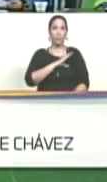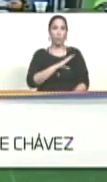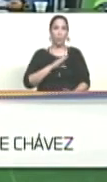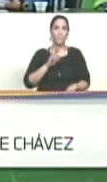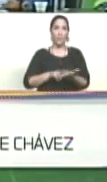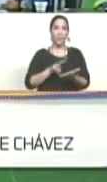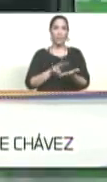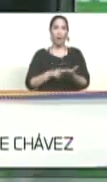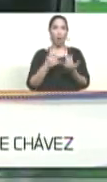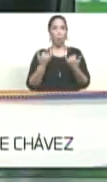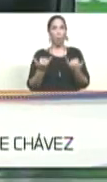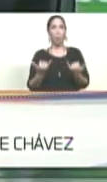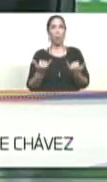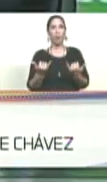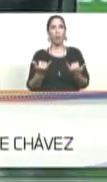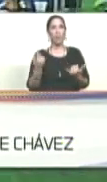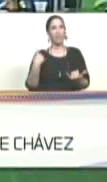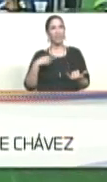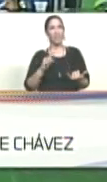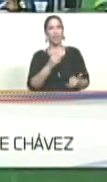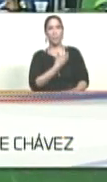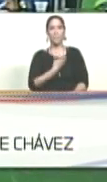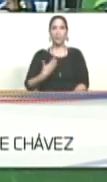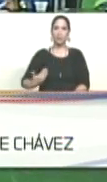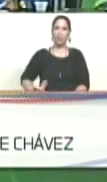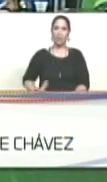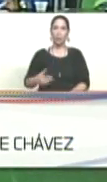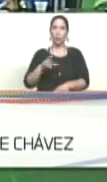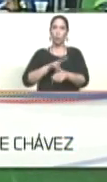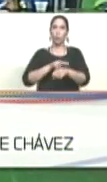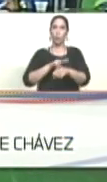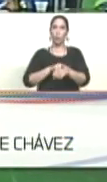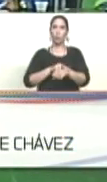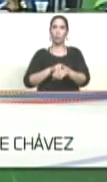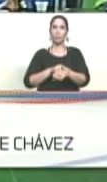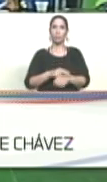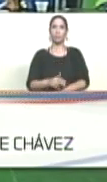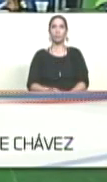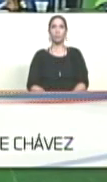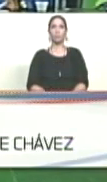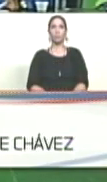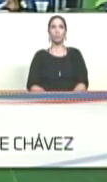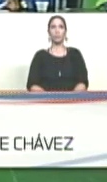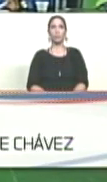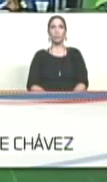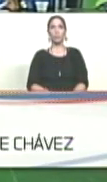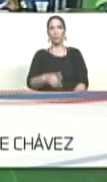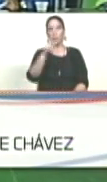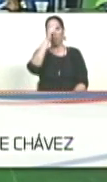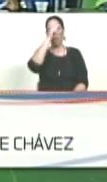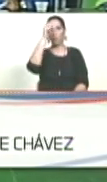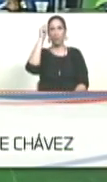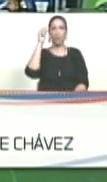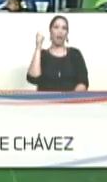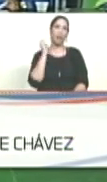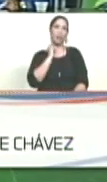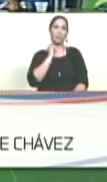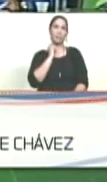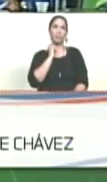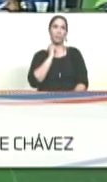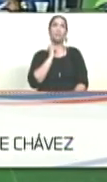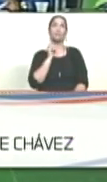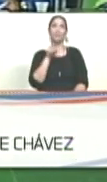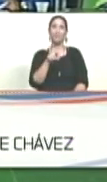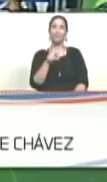ahora tiene como presidente al doctor Tarek William Satt, fiscal general de la República. En el marco